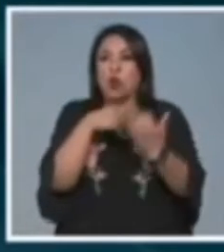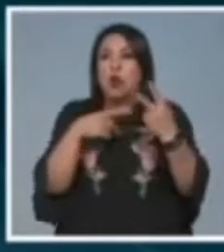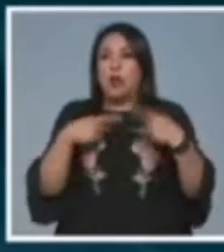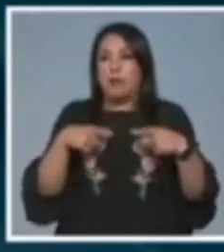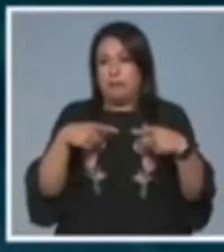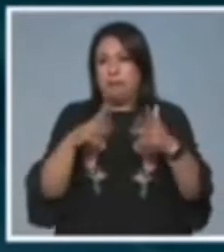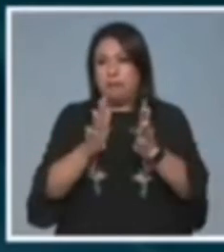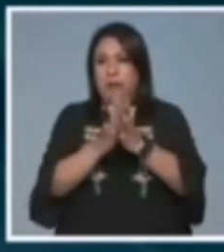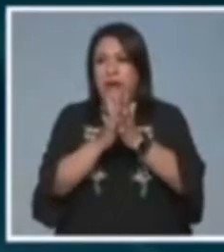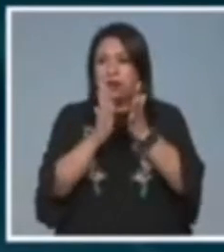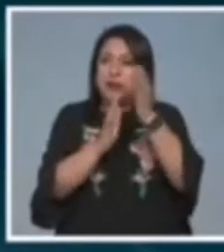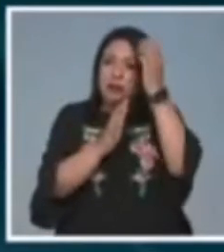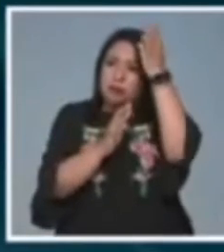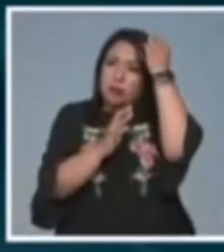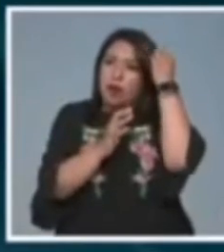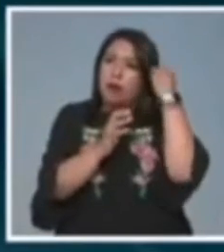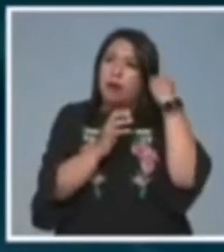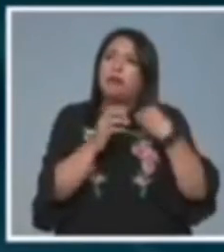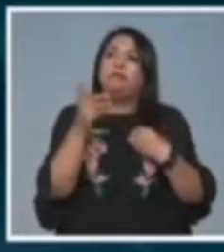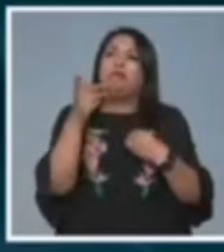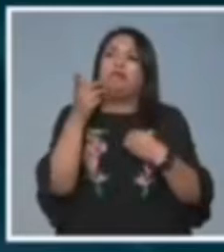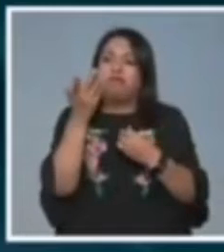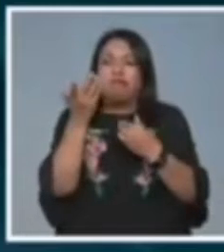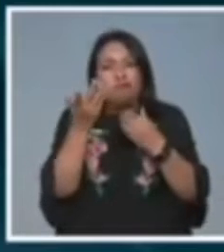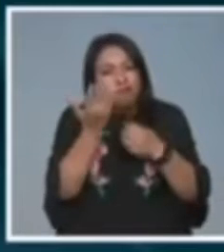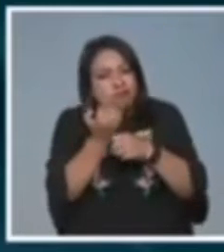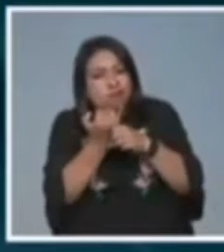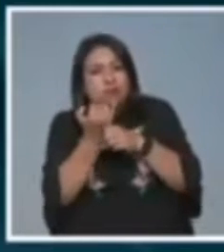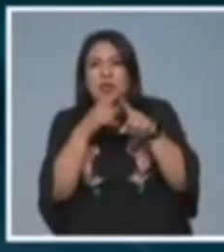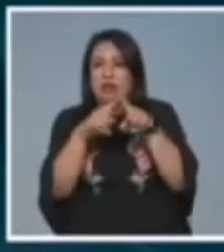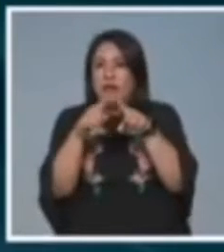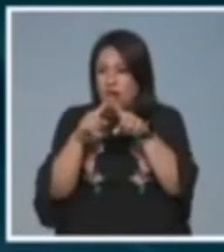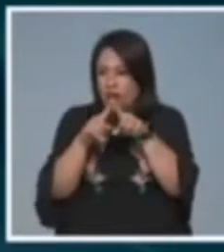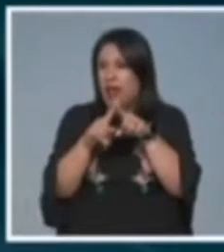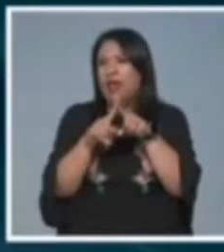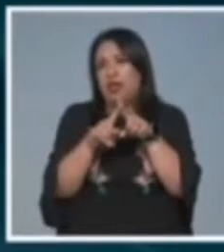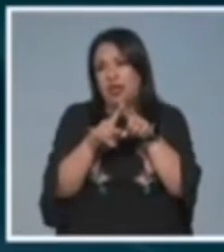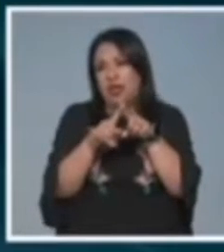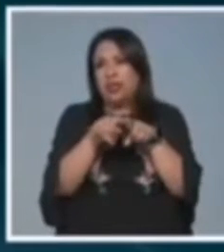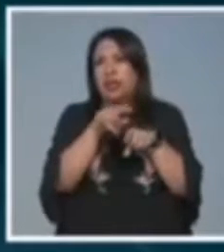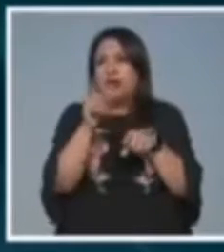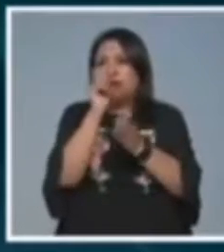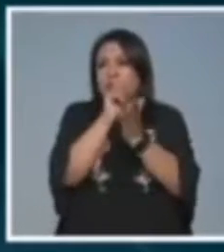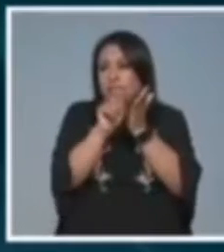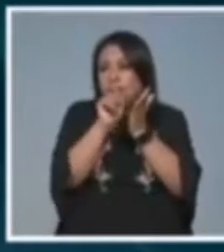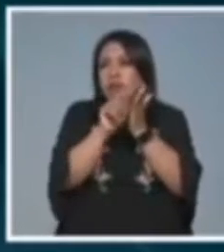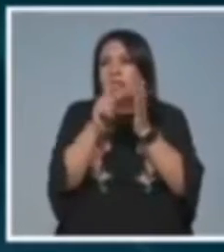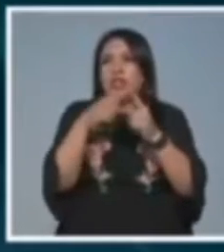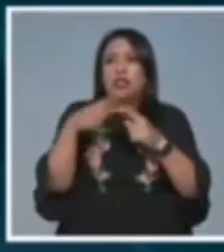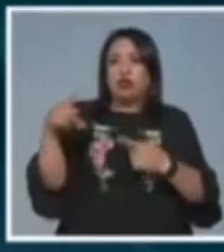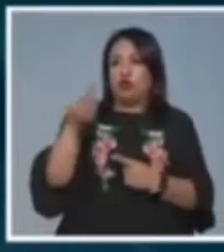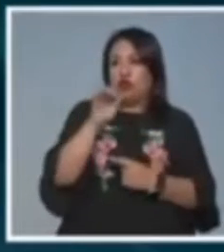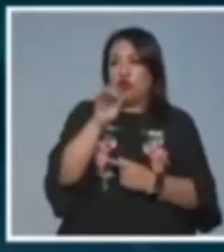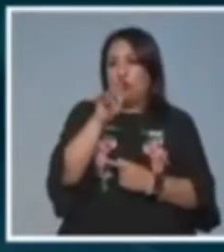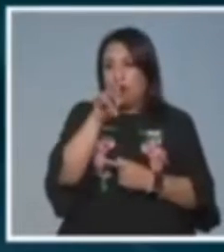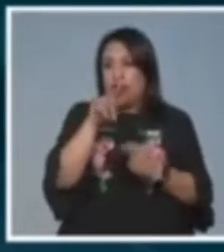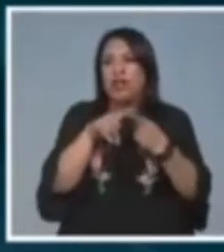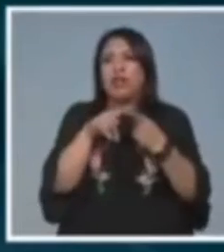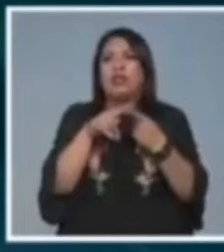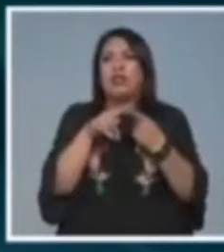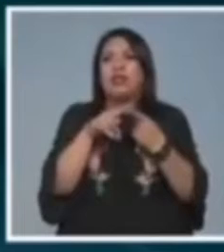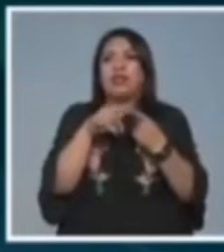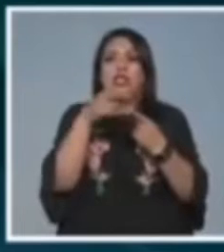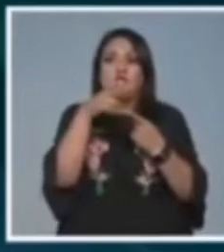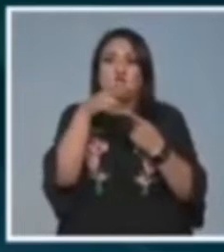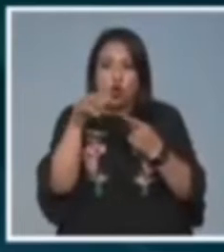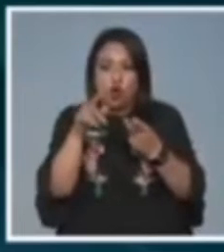participantes nos dedicamos a examinar diferentes vertientes de los ensayos de fuentes del ensayo histórico